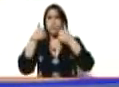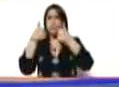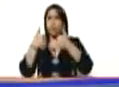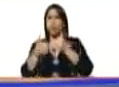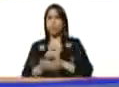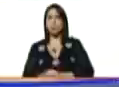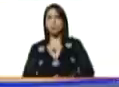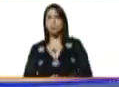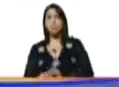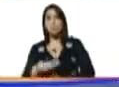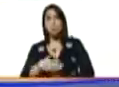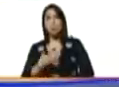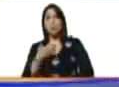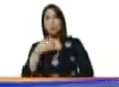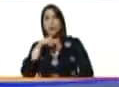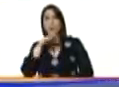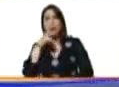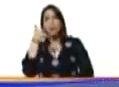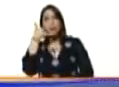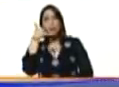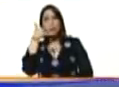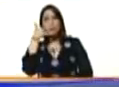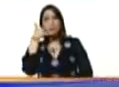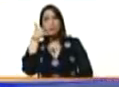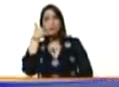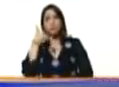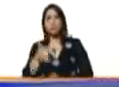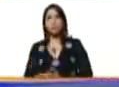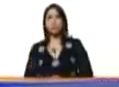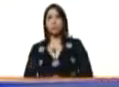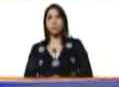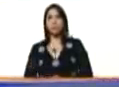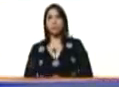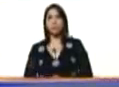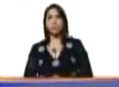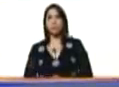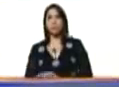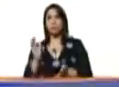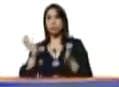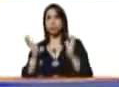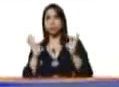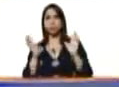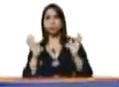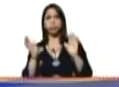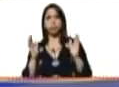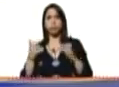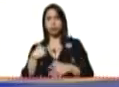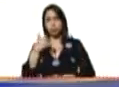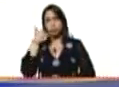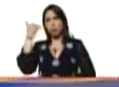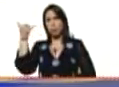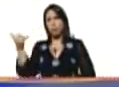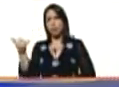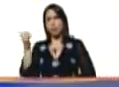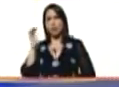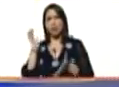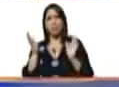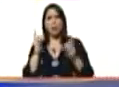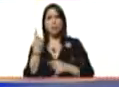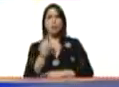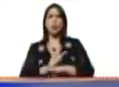Y ya podía hablar por teléfono. Y hablamos. Yo lo llamé y hablamos como una hora.